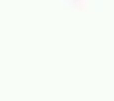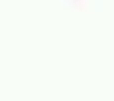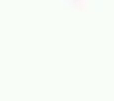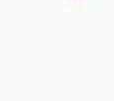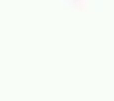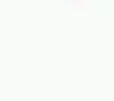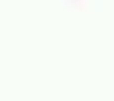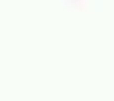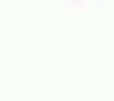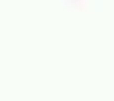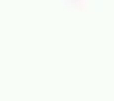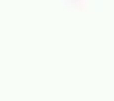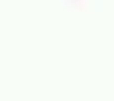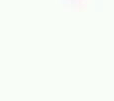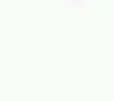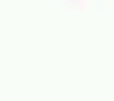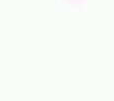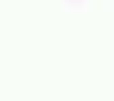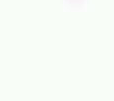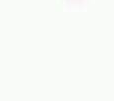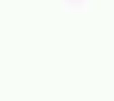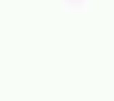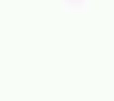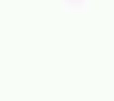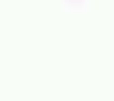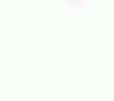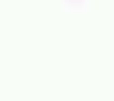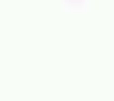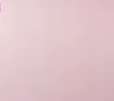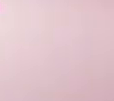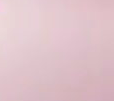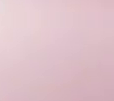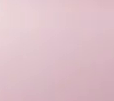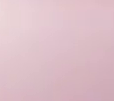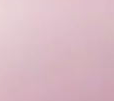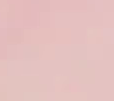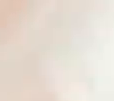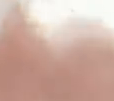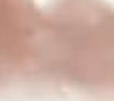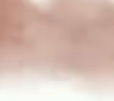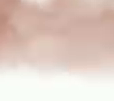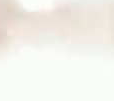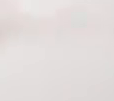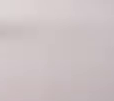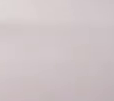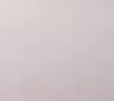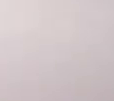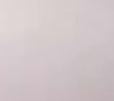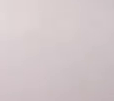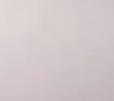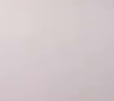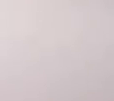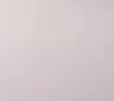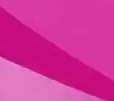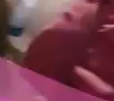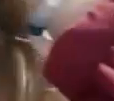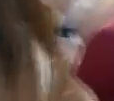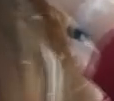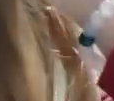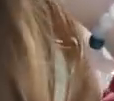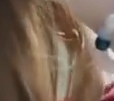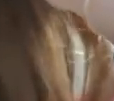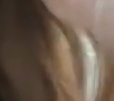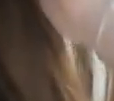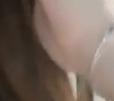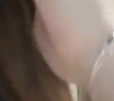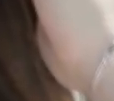Noticias de la mañana, de lunes a viernes, 9:30. Con Asepsia Maquillaje en Polvo y Asepsia BB Cream, mi cara luce